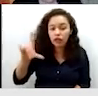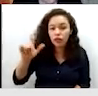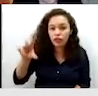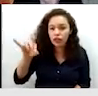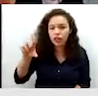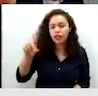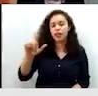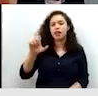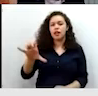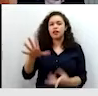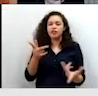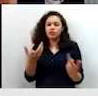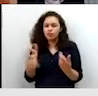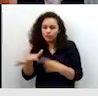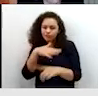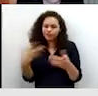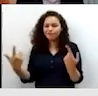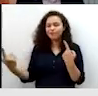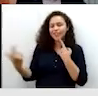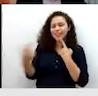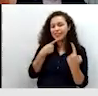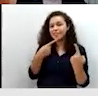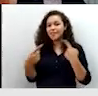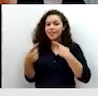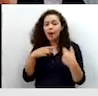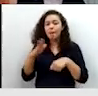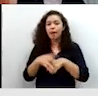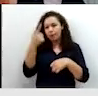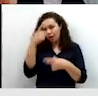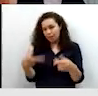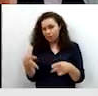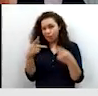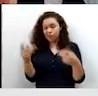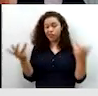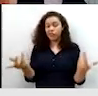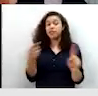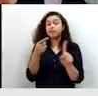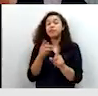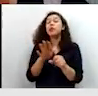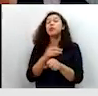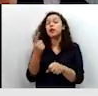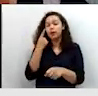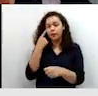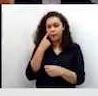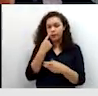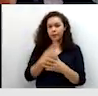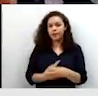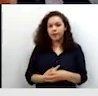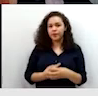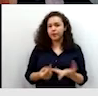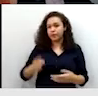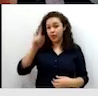de controversia, sobre todo por el aspecto comercial. ¿A qué voy con esto? Las